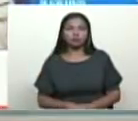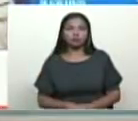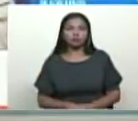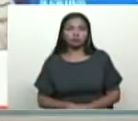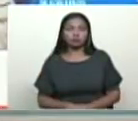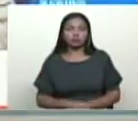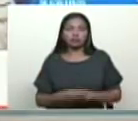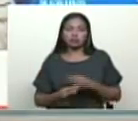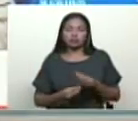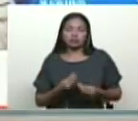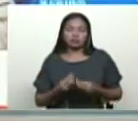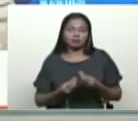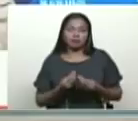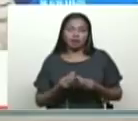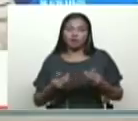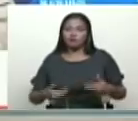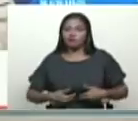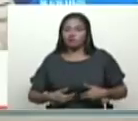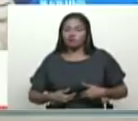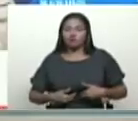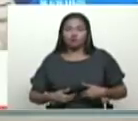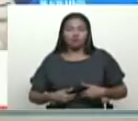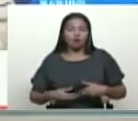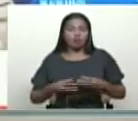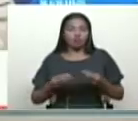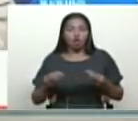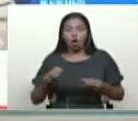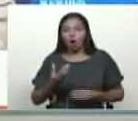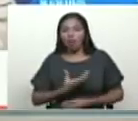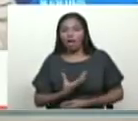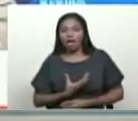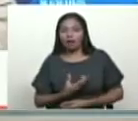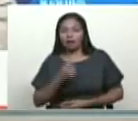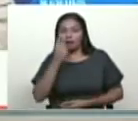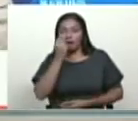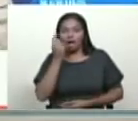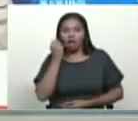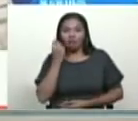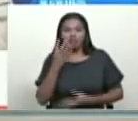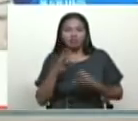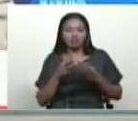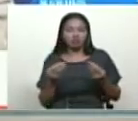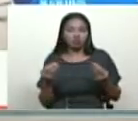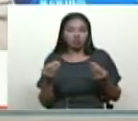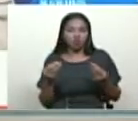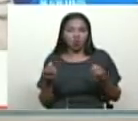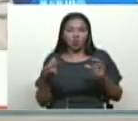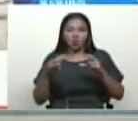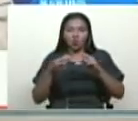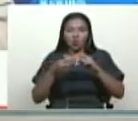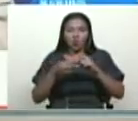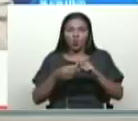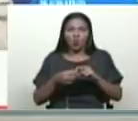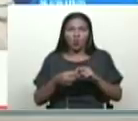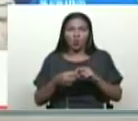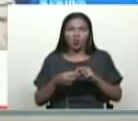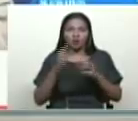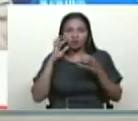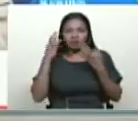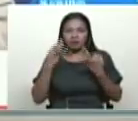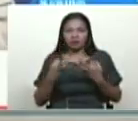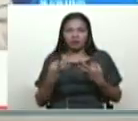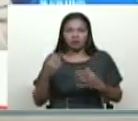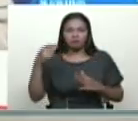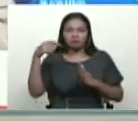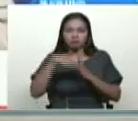Hay que hacer un gran esfuerzo, los alcaldes, las alcaldesas, de articulación verdadera,